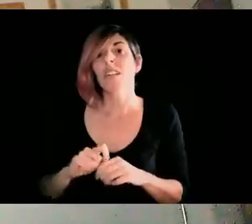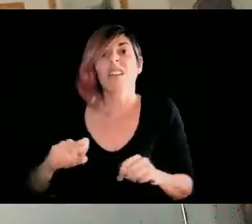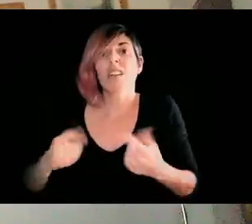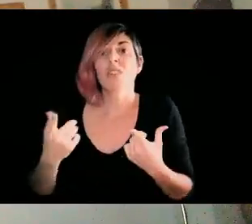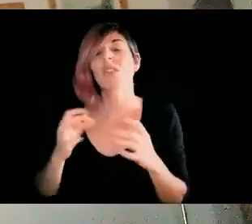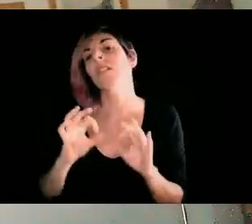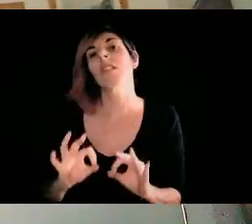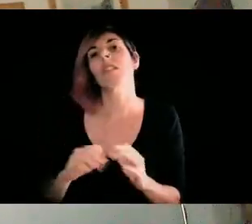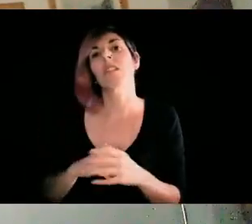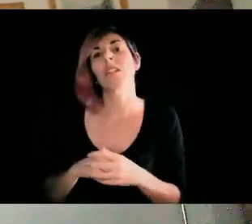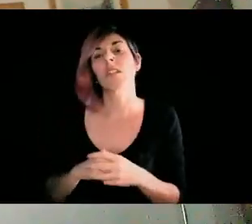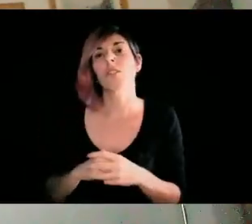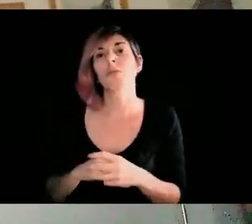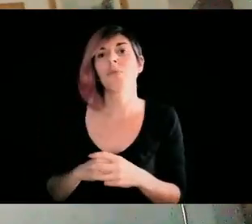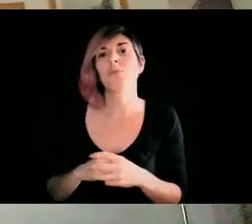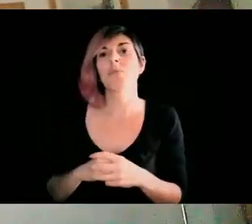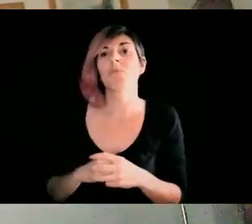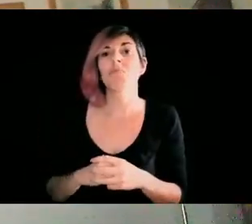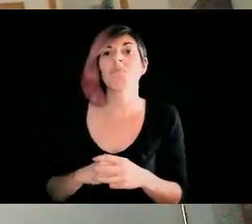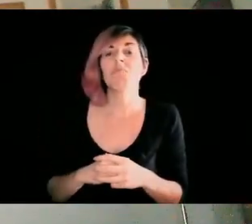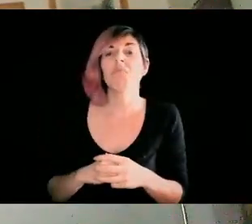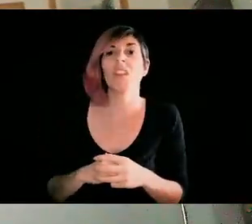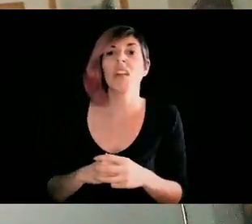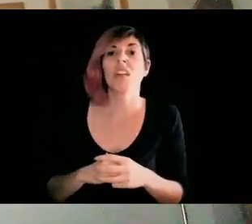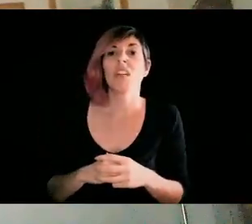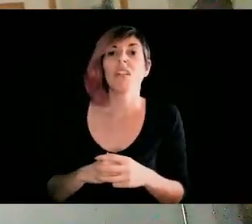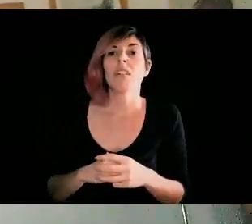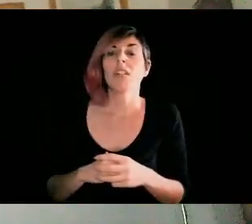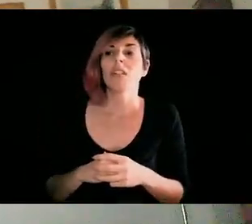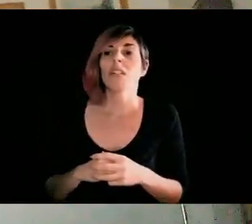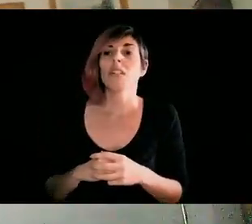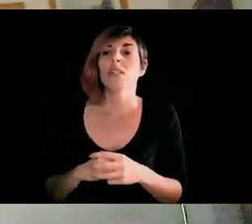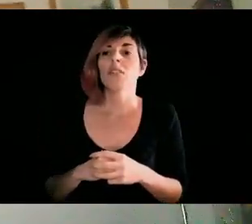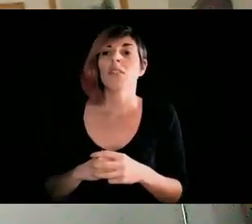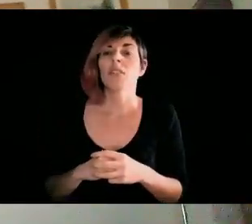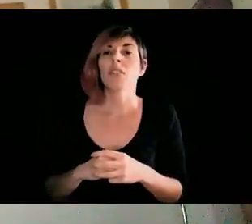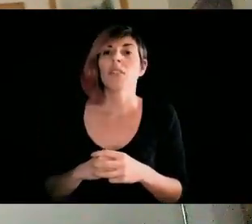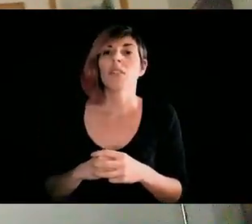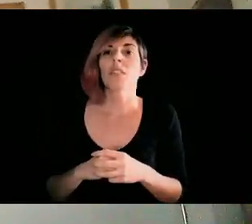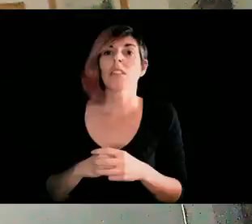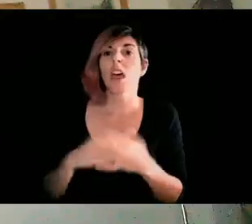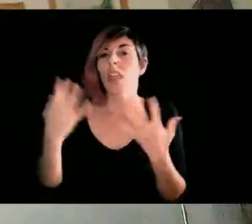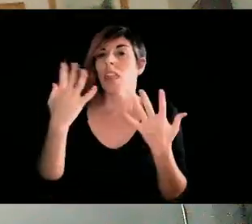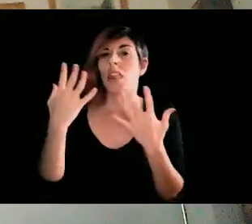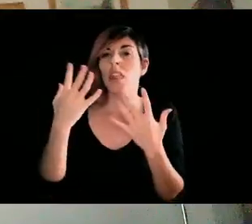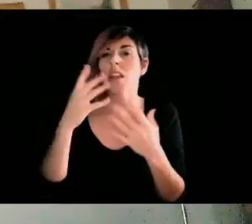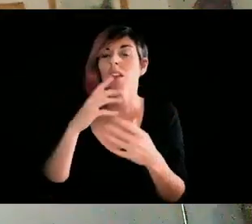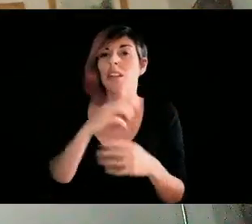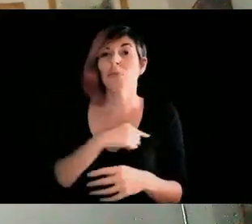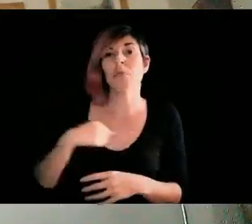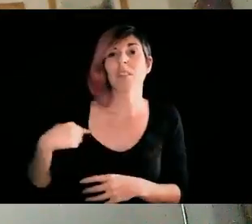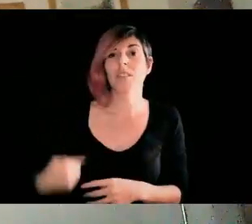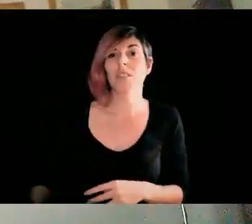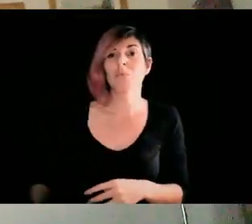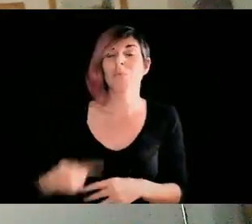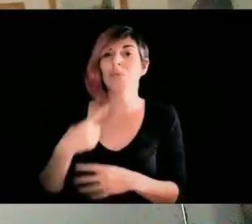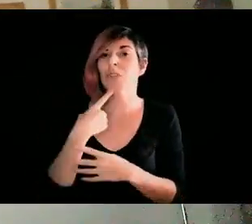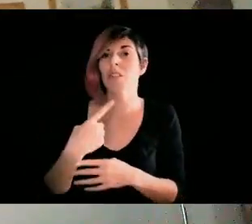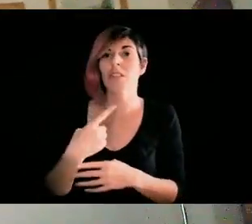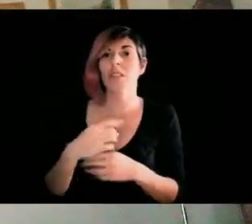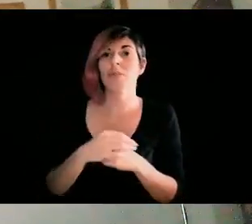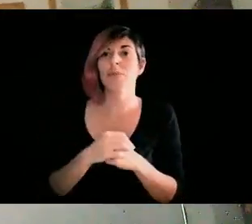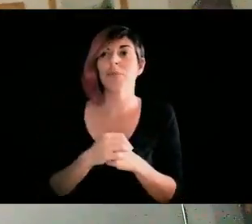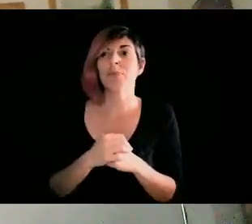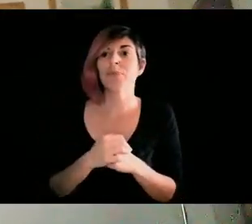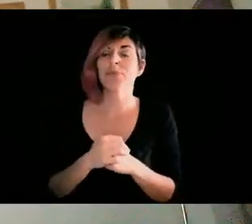inevitable sentirse triste cuando uno se siente triste, no hay nada que hacer. Hay un enigma